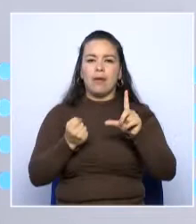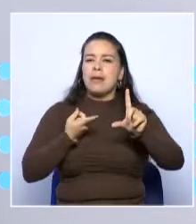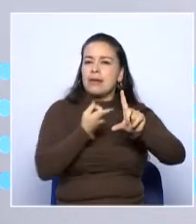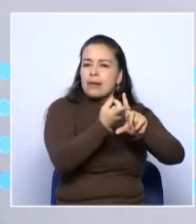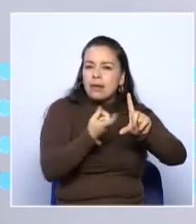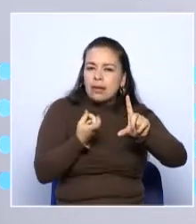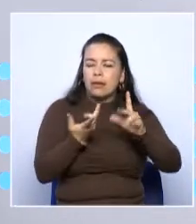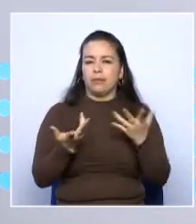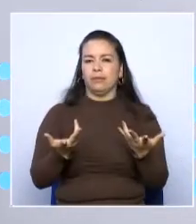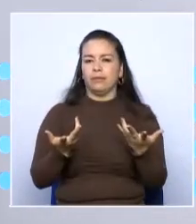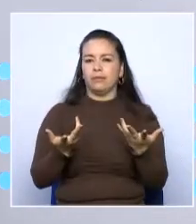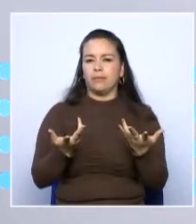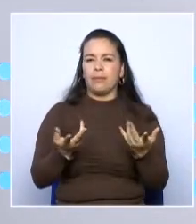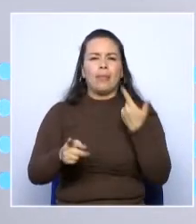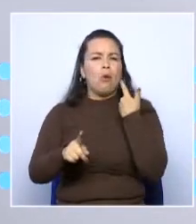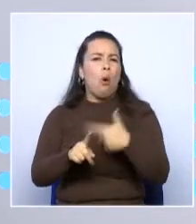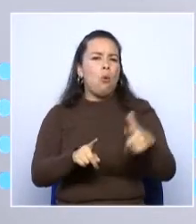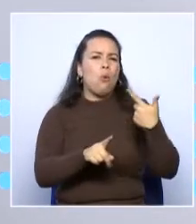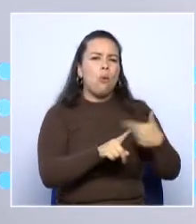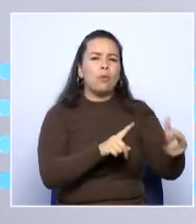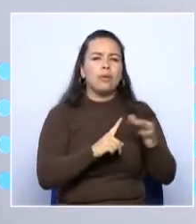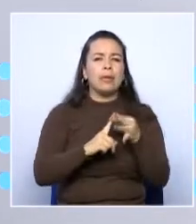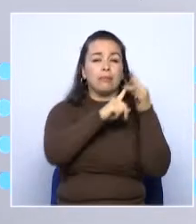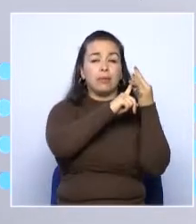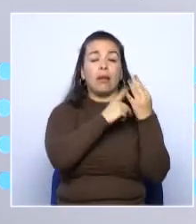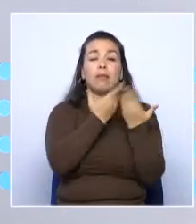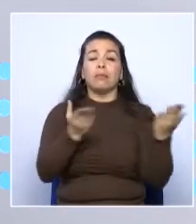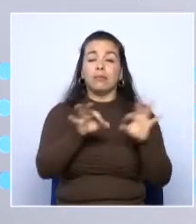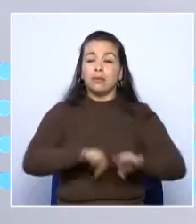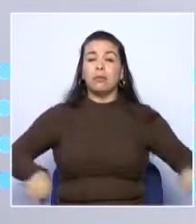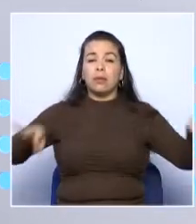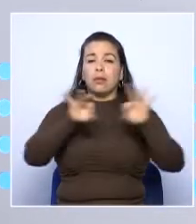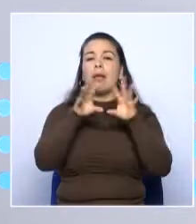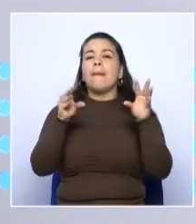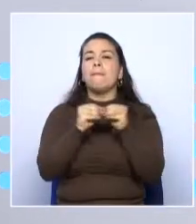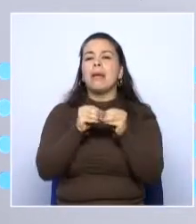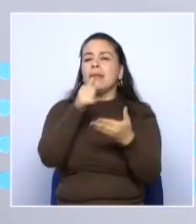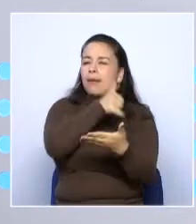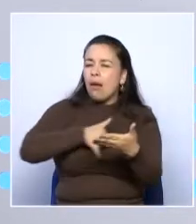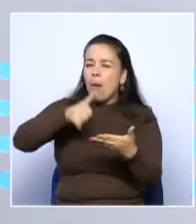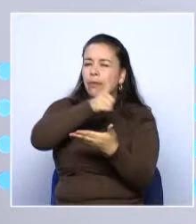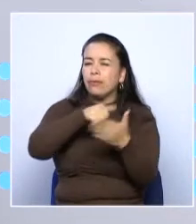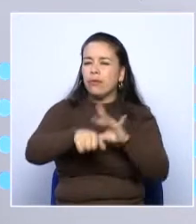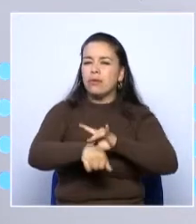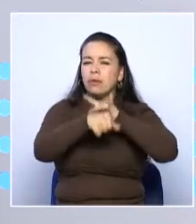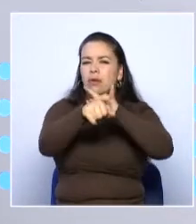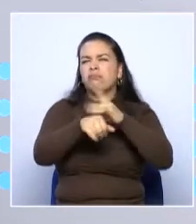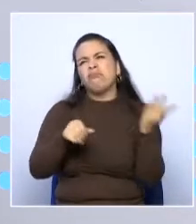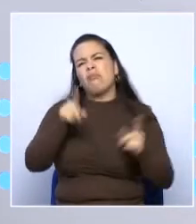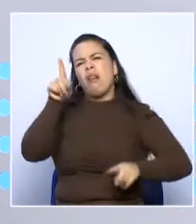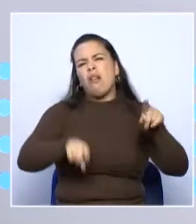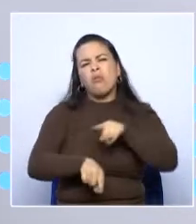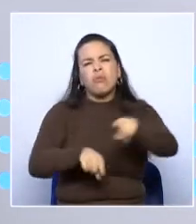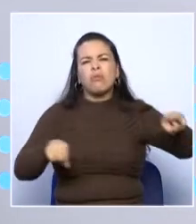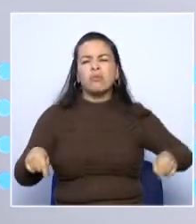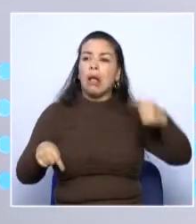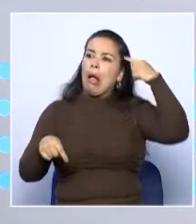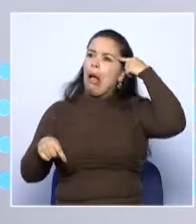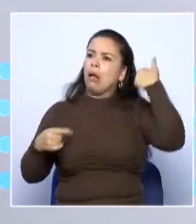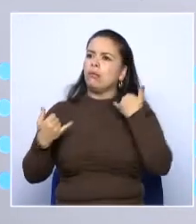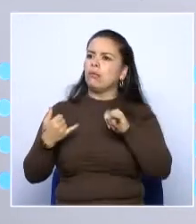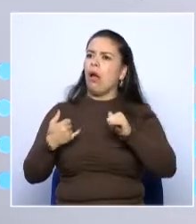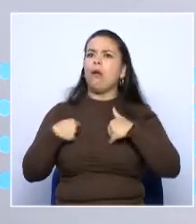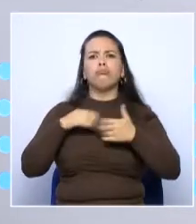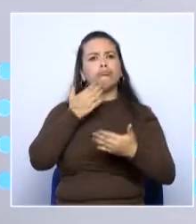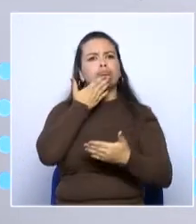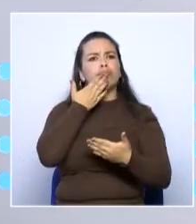ginecología y en otras especialidades, además de los laboratorios clínicos, porque muchos dirán, pero si yo ya tengo una ecografía,